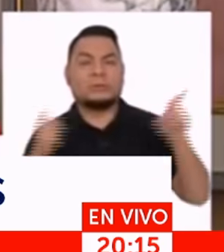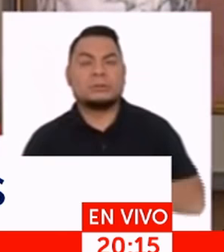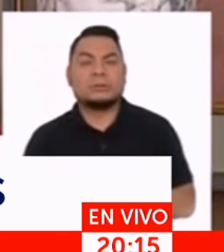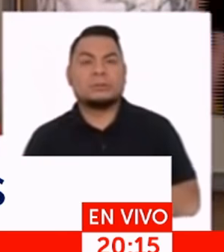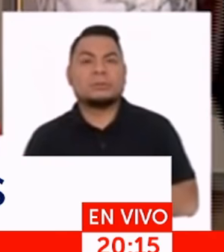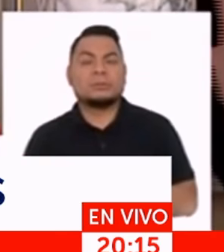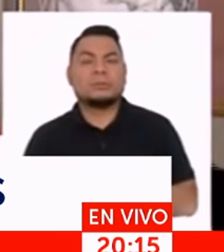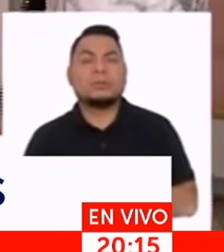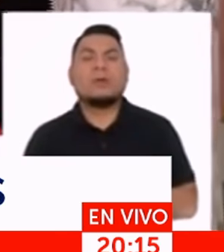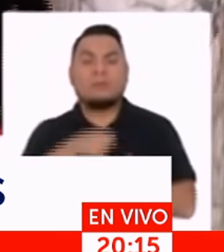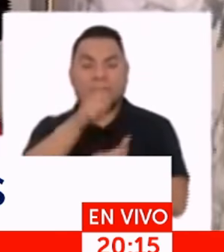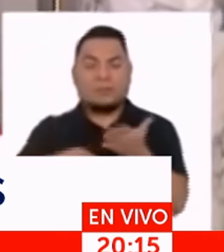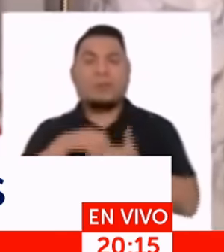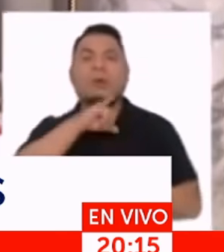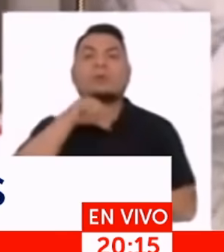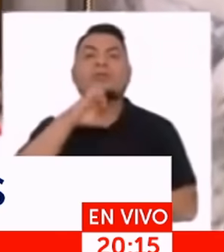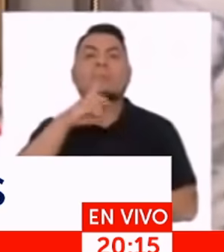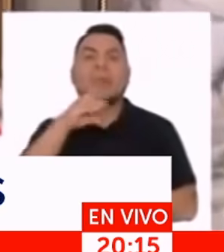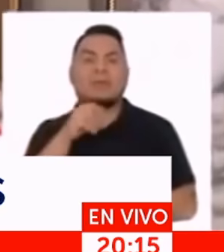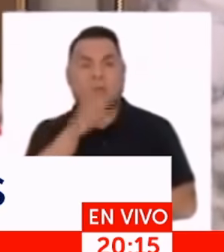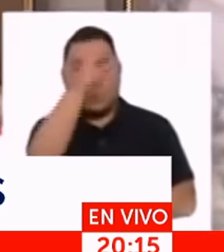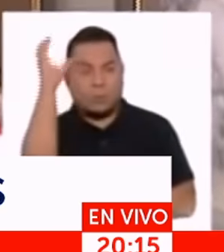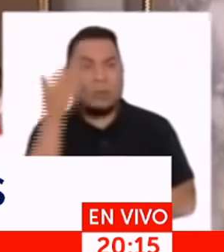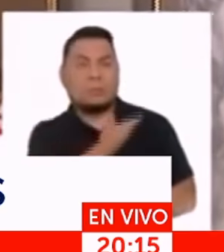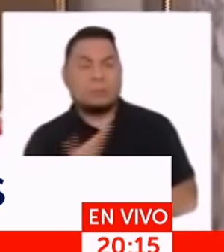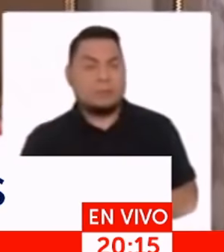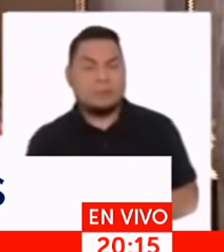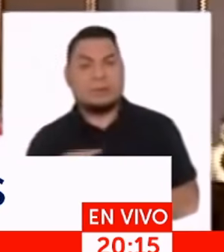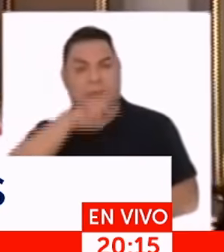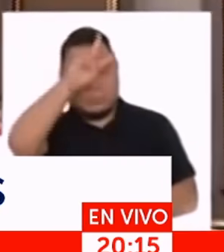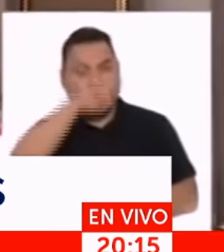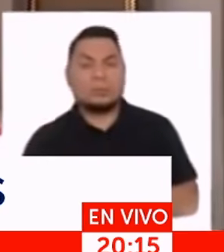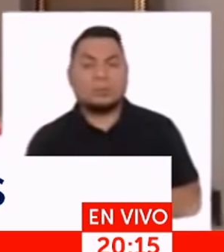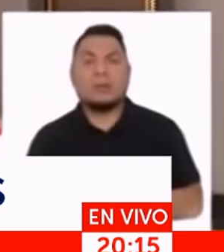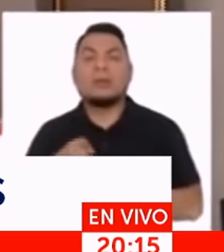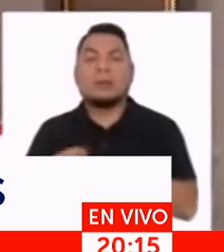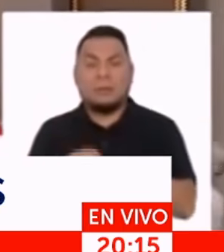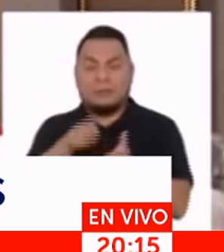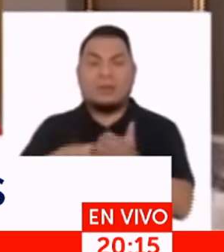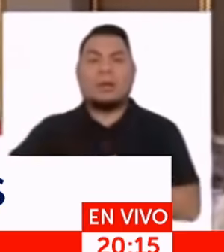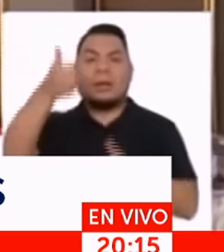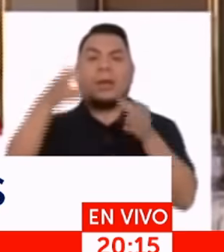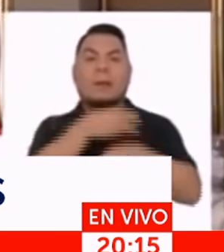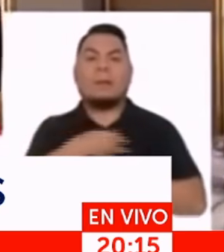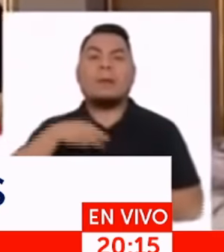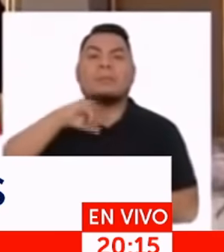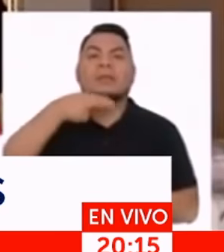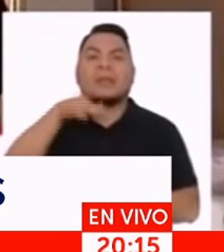publíquese. Firma José Pedro Castillo Terrones, Presidente de la República. Mirta Esther Vázquez